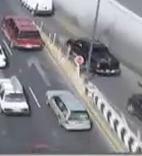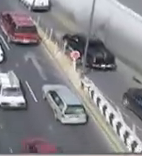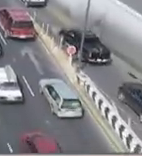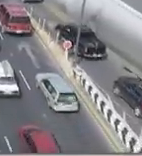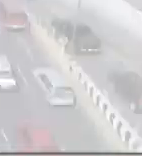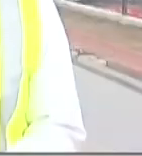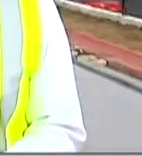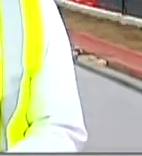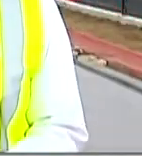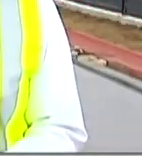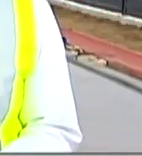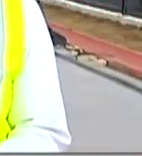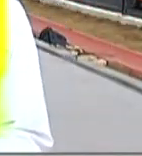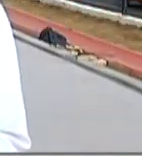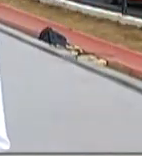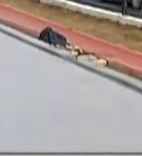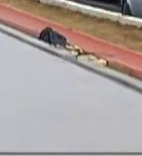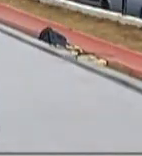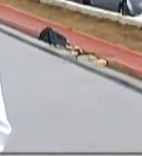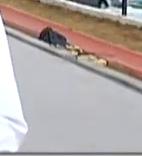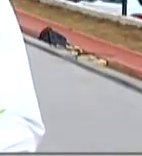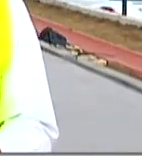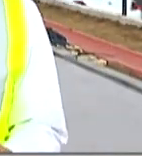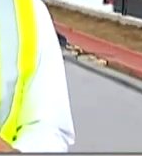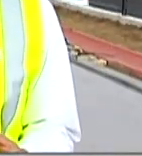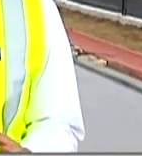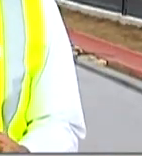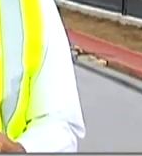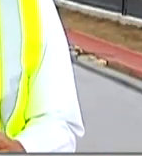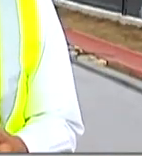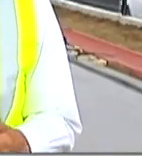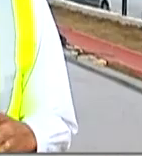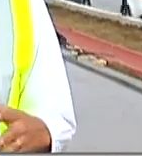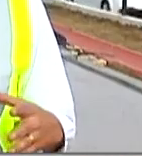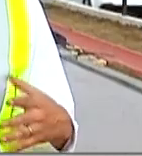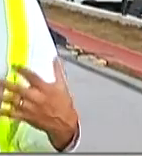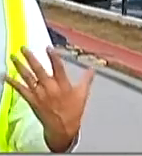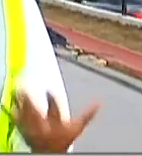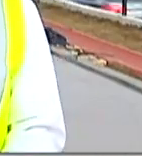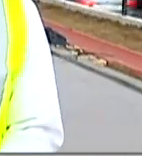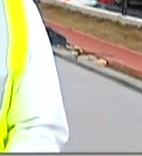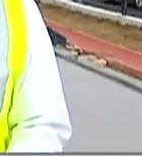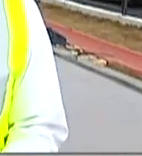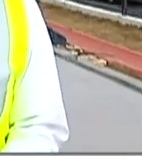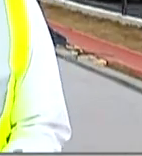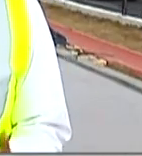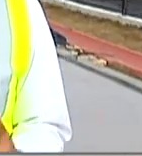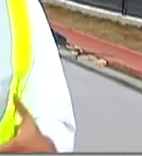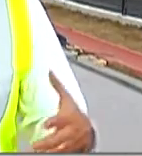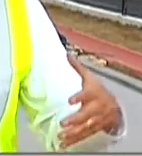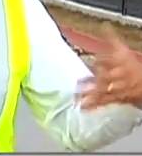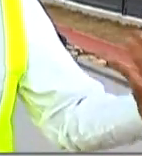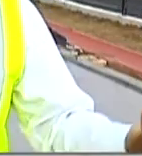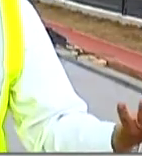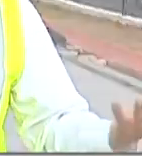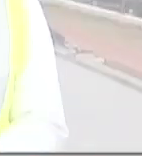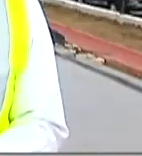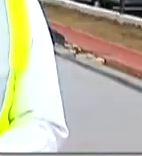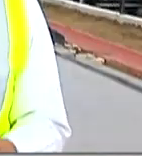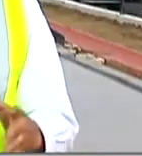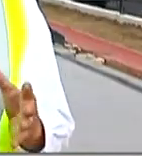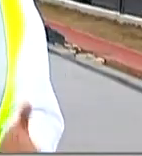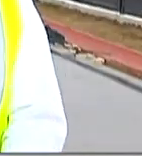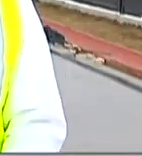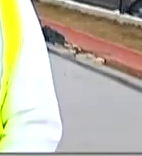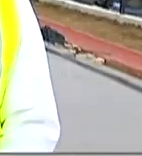de la Piedad. Lo que estamos haciendo es una reasignación. Estamos creando un nuevo ecosistema dentro de la ciudad.